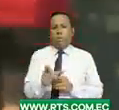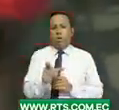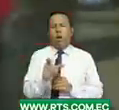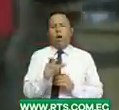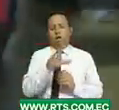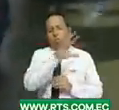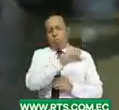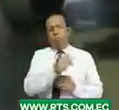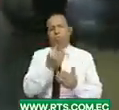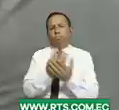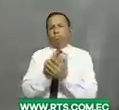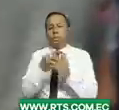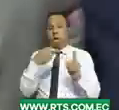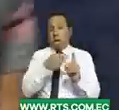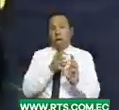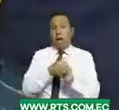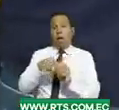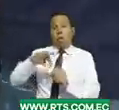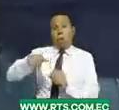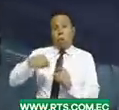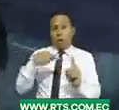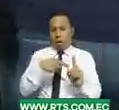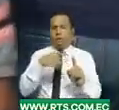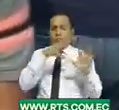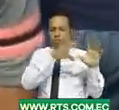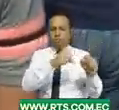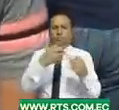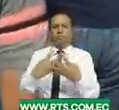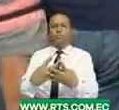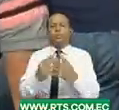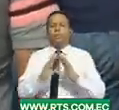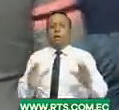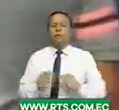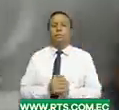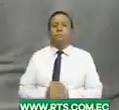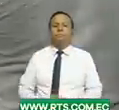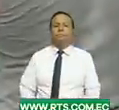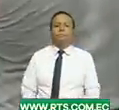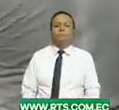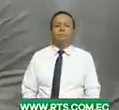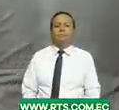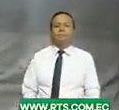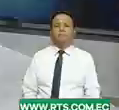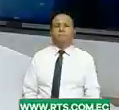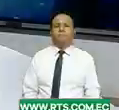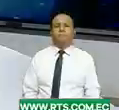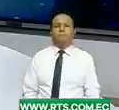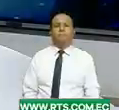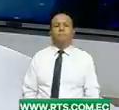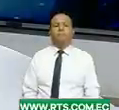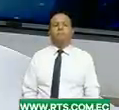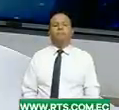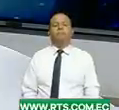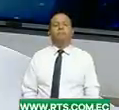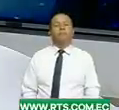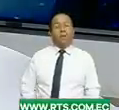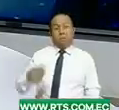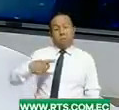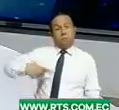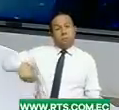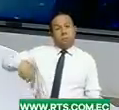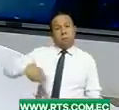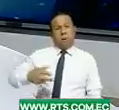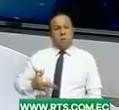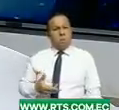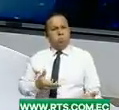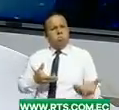Con cámaras, Eduardo García, desde la provincia de Manabí, informó Cuenti Delgado. Sicarios fuertemente armados con